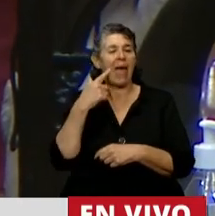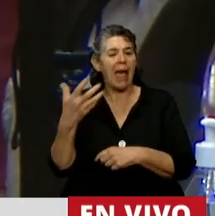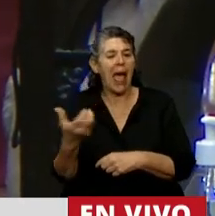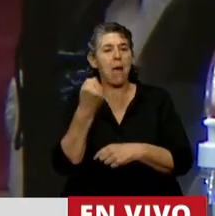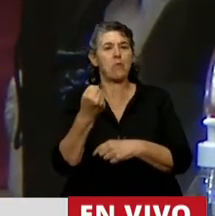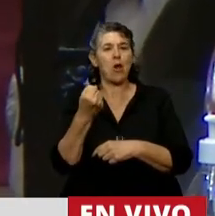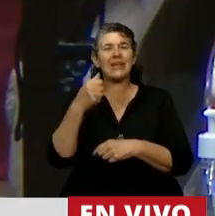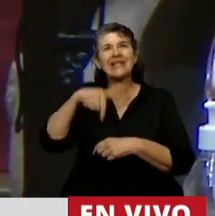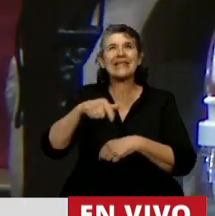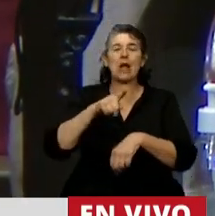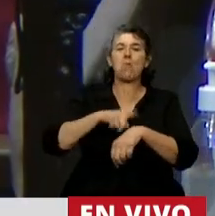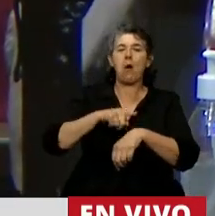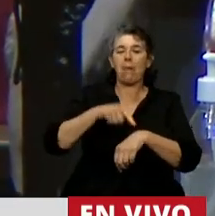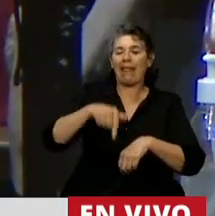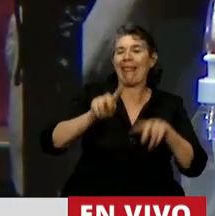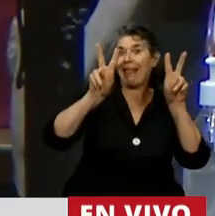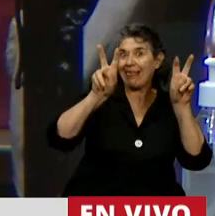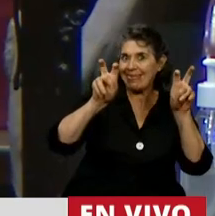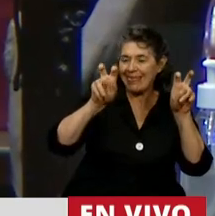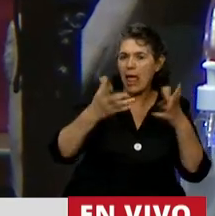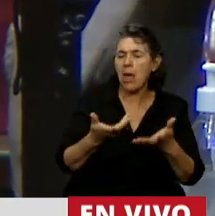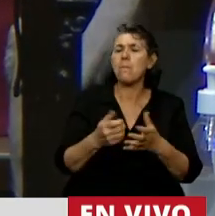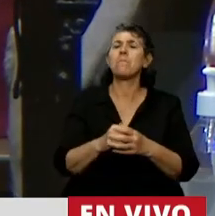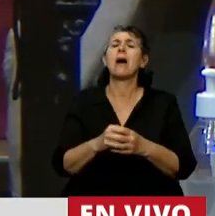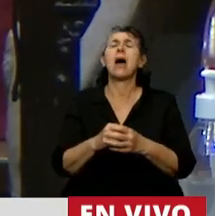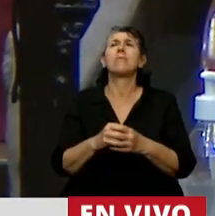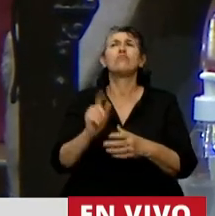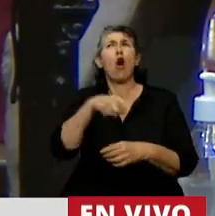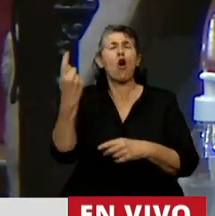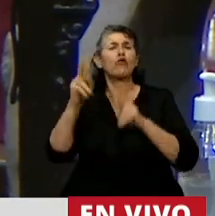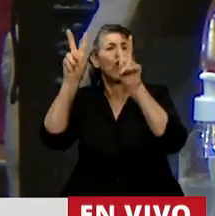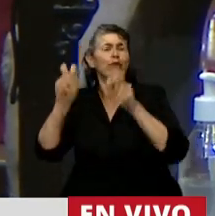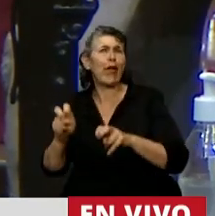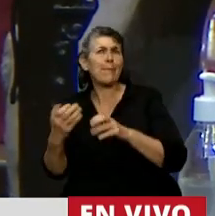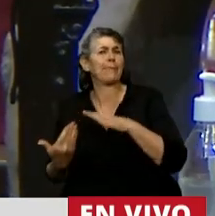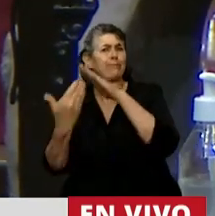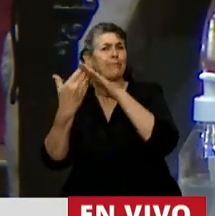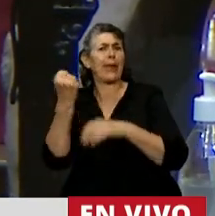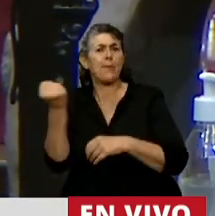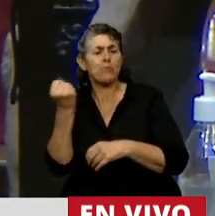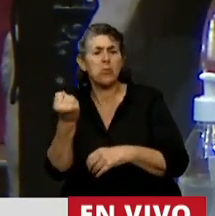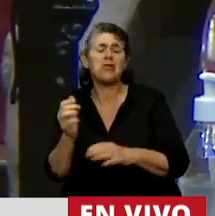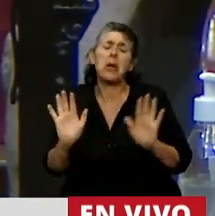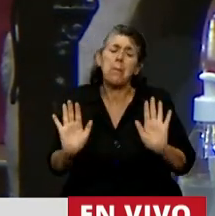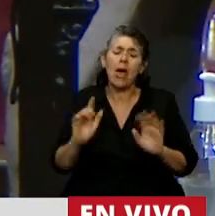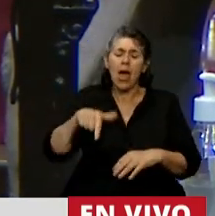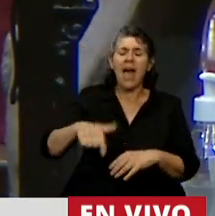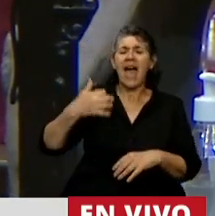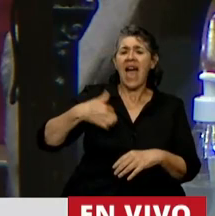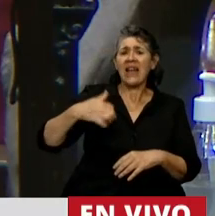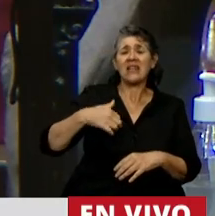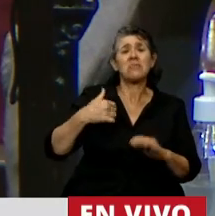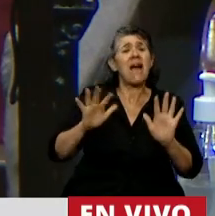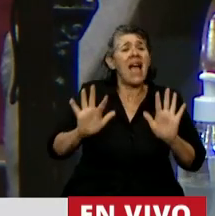tratar este tema en este momento, si no hay otras prioridades. La verdad que en la Argentina estamos acostumbrados a